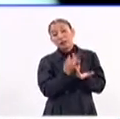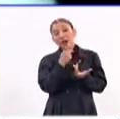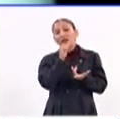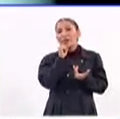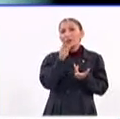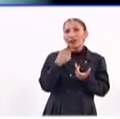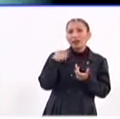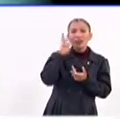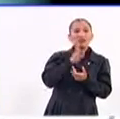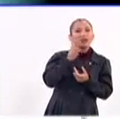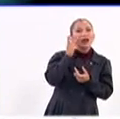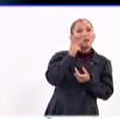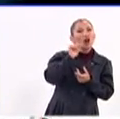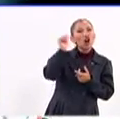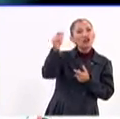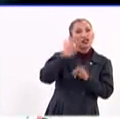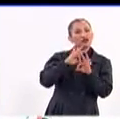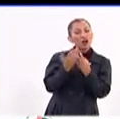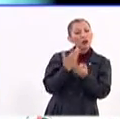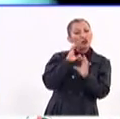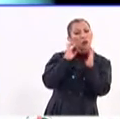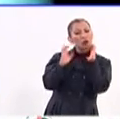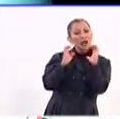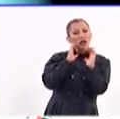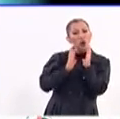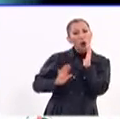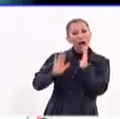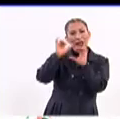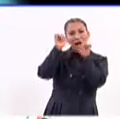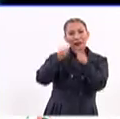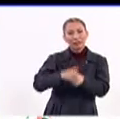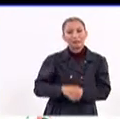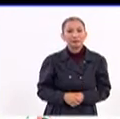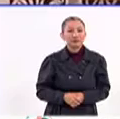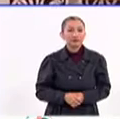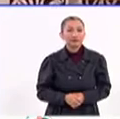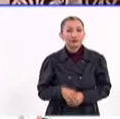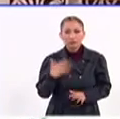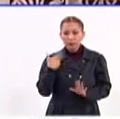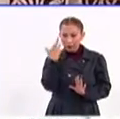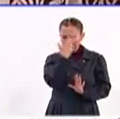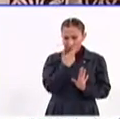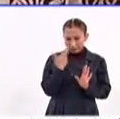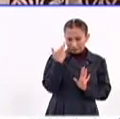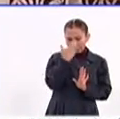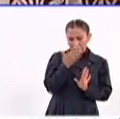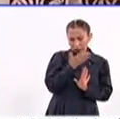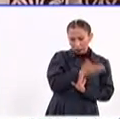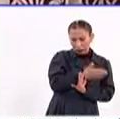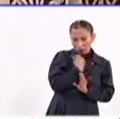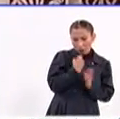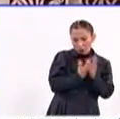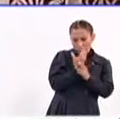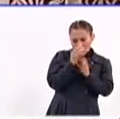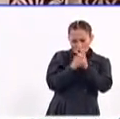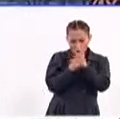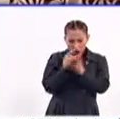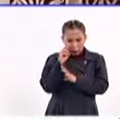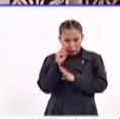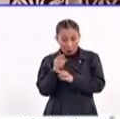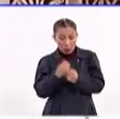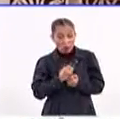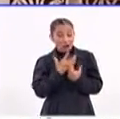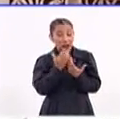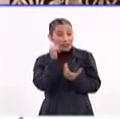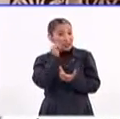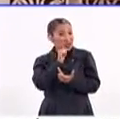pero también en la experimentación con otros lenguajes o disciplinas artísticas. Basta hacer una revisión de las vanguardias para darnos cuenta que la